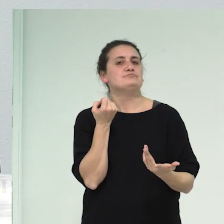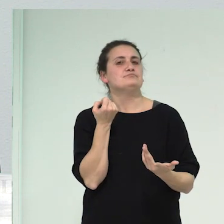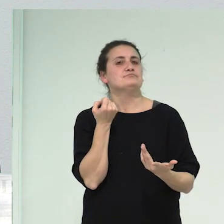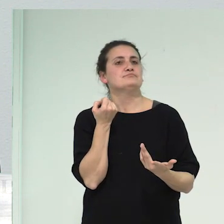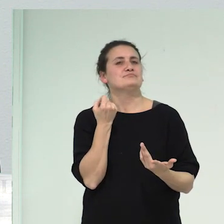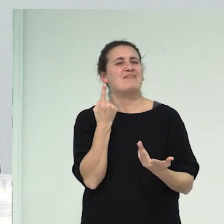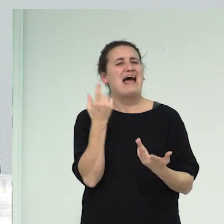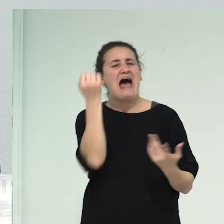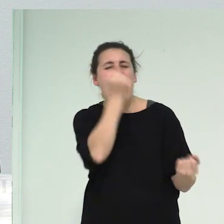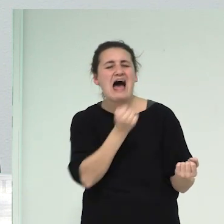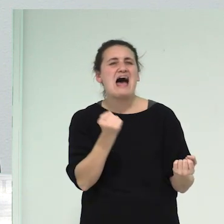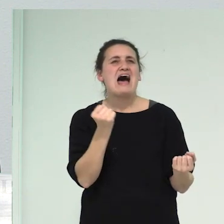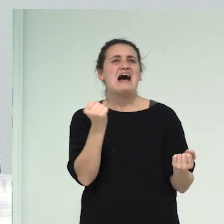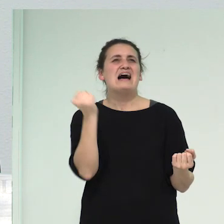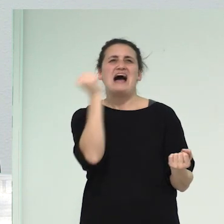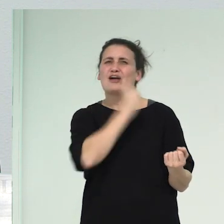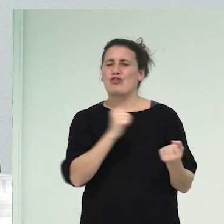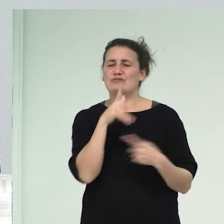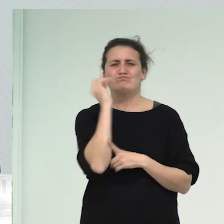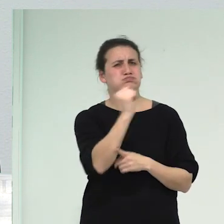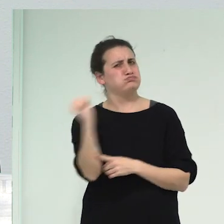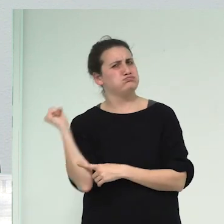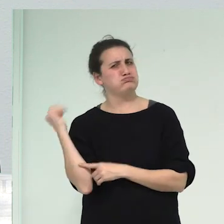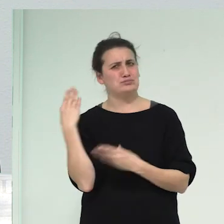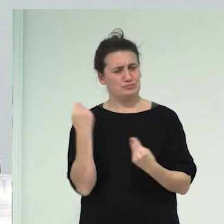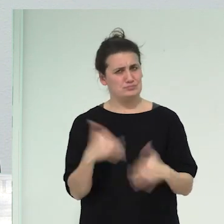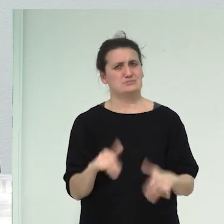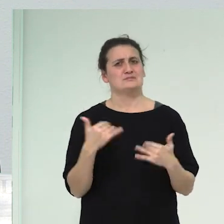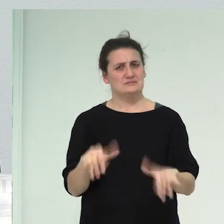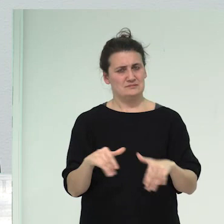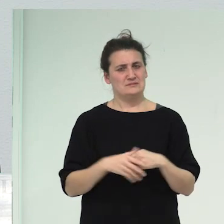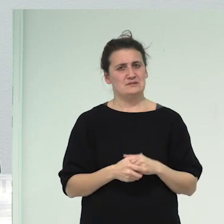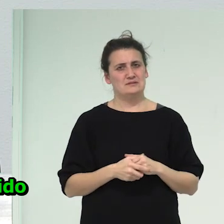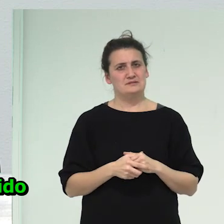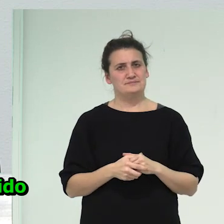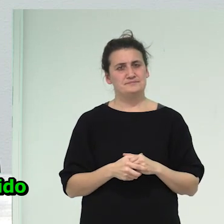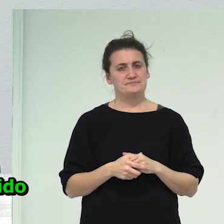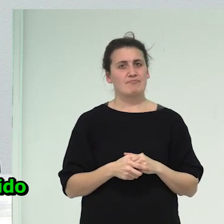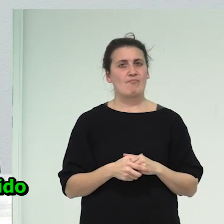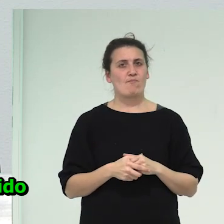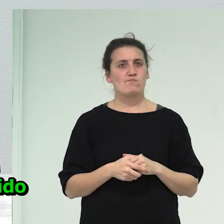de las acciones más letales, de las acciones más letales